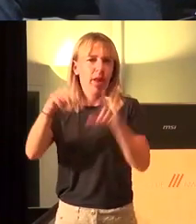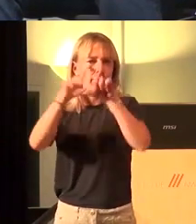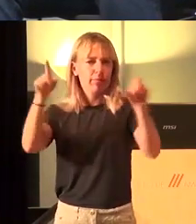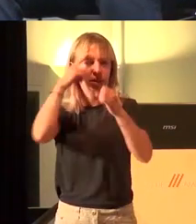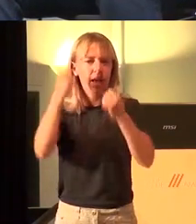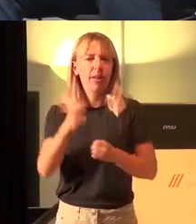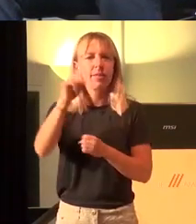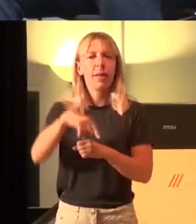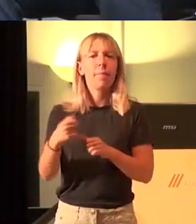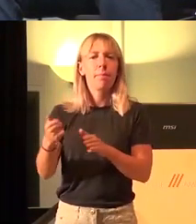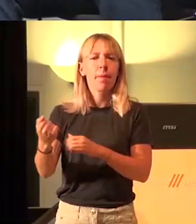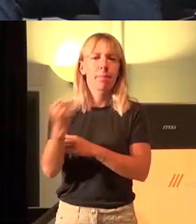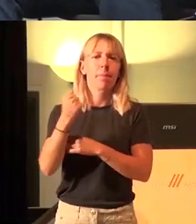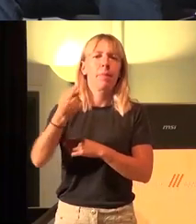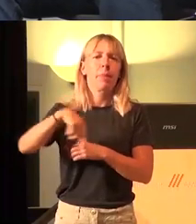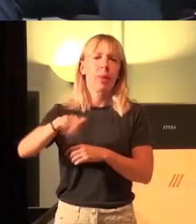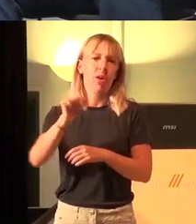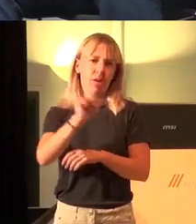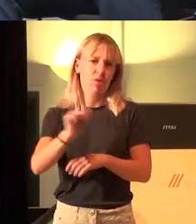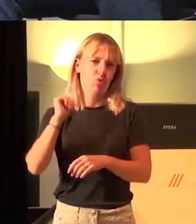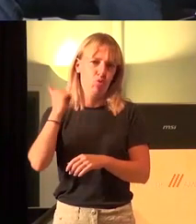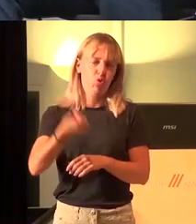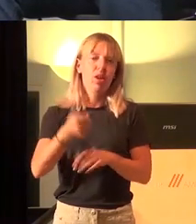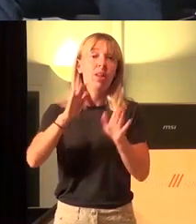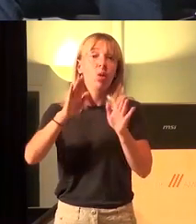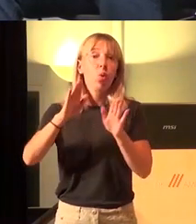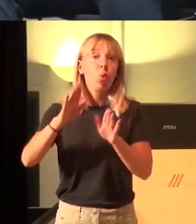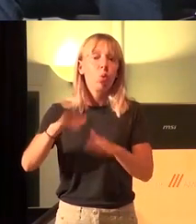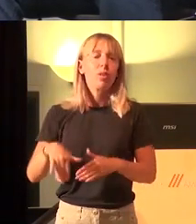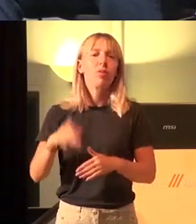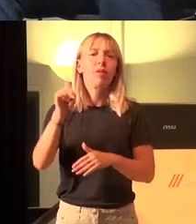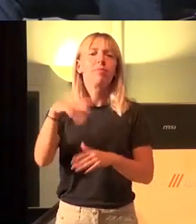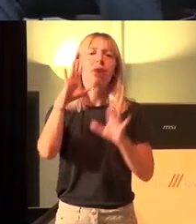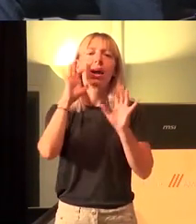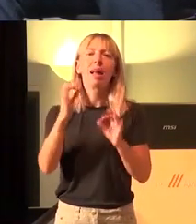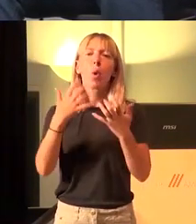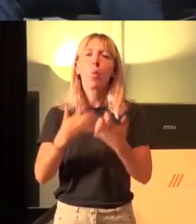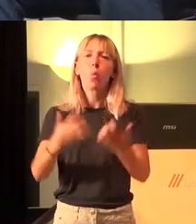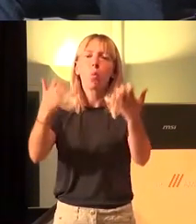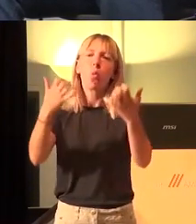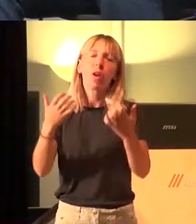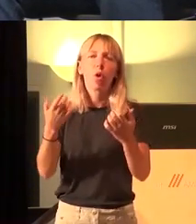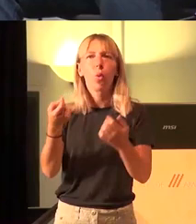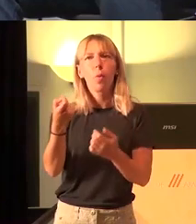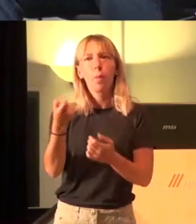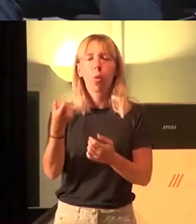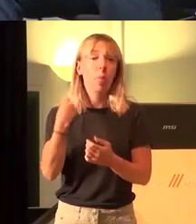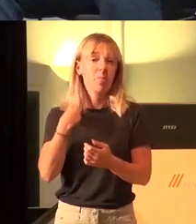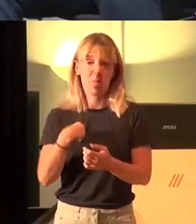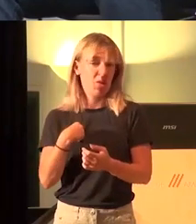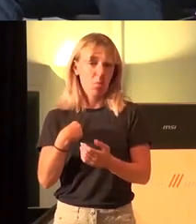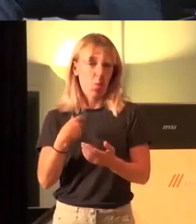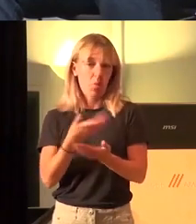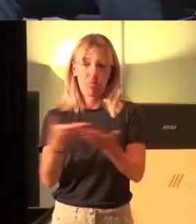han ido dando la mano en estos años. Y por último, creo que a los públicos, al público le ha pasado un poco lo mismo que a